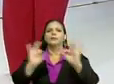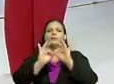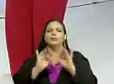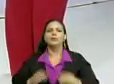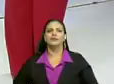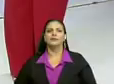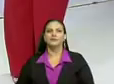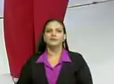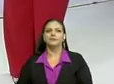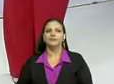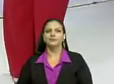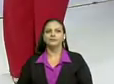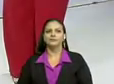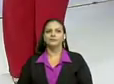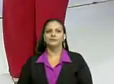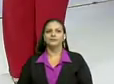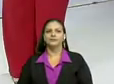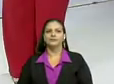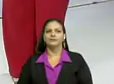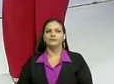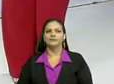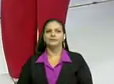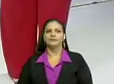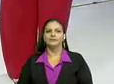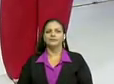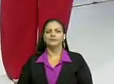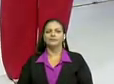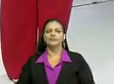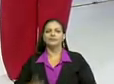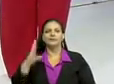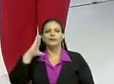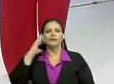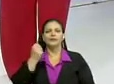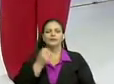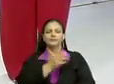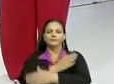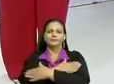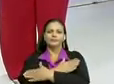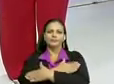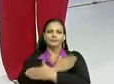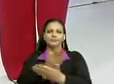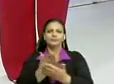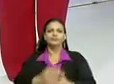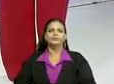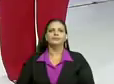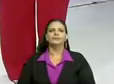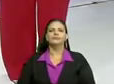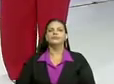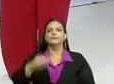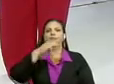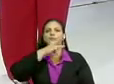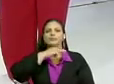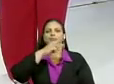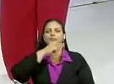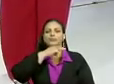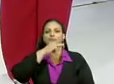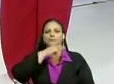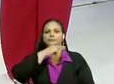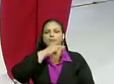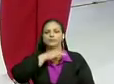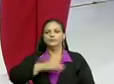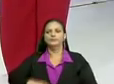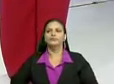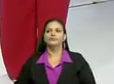esta lloviznita ligera. En Cuenca, felicidades, Cuenca. Bueno, y desde la Suay pasamos ahora de vuelta al